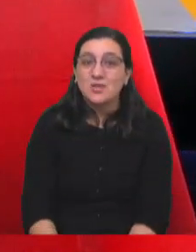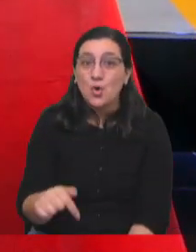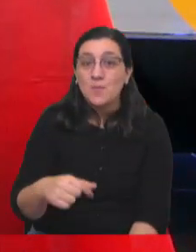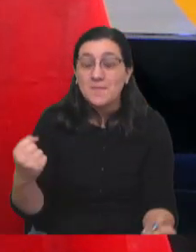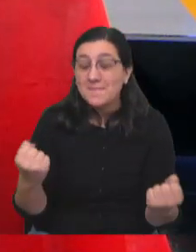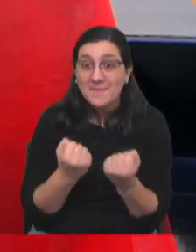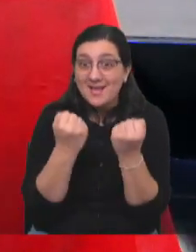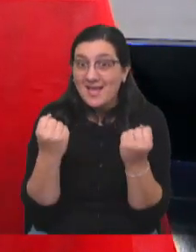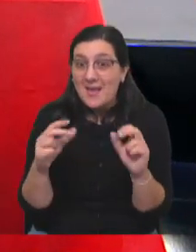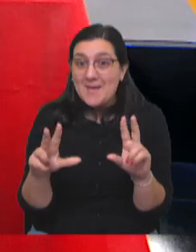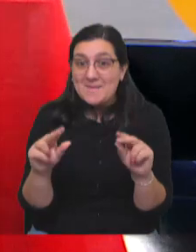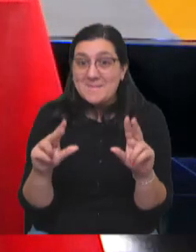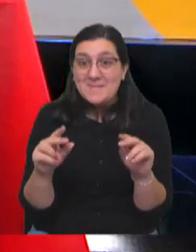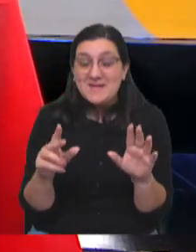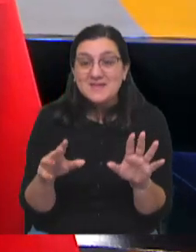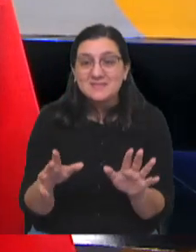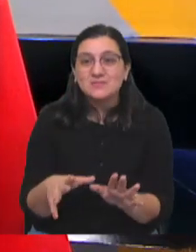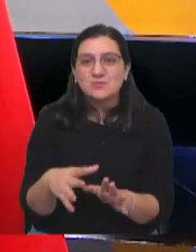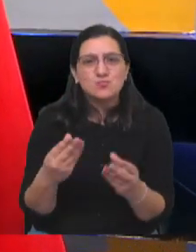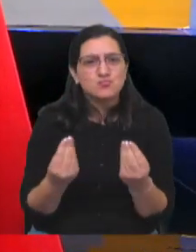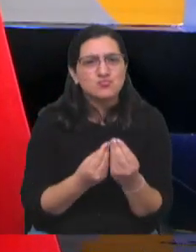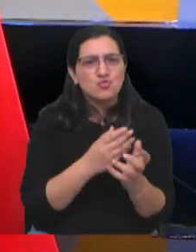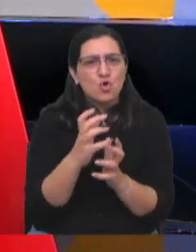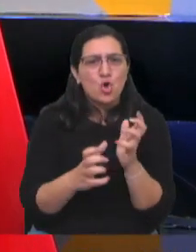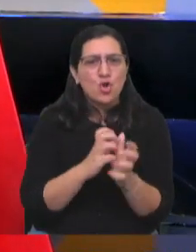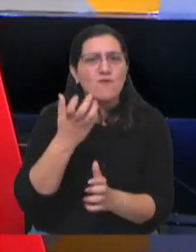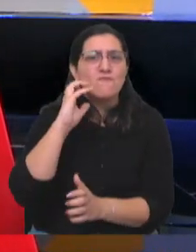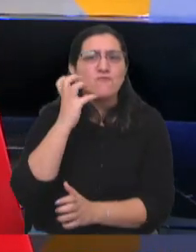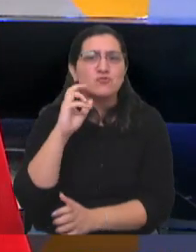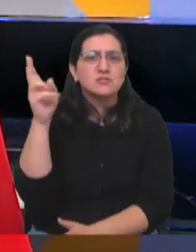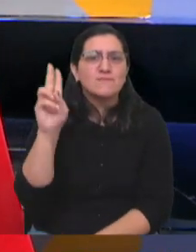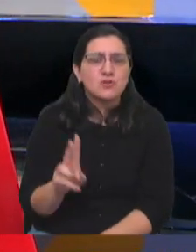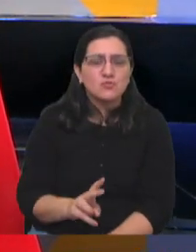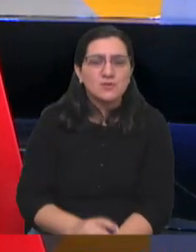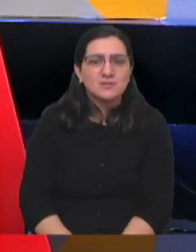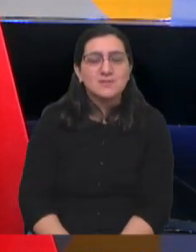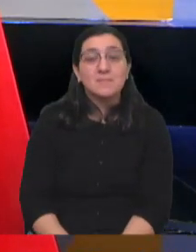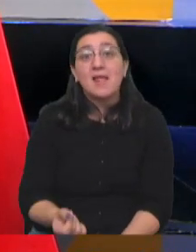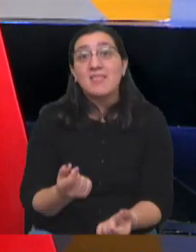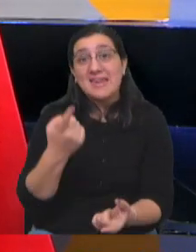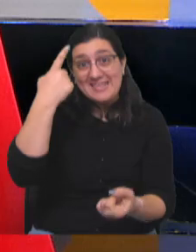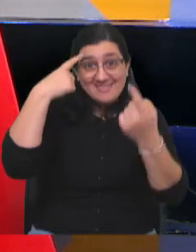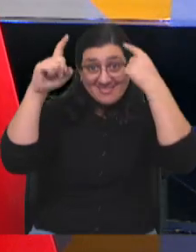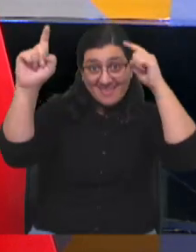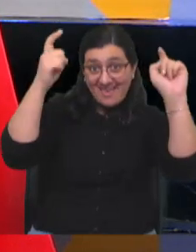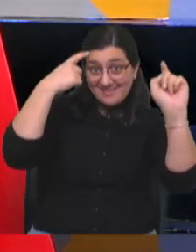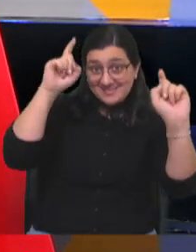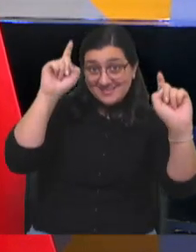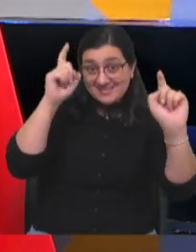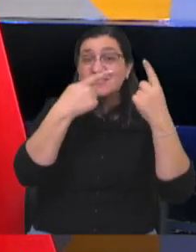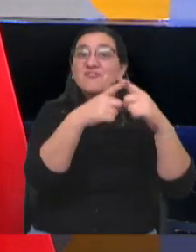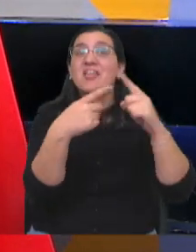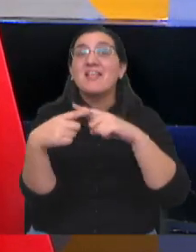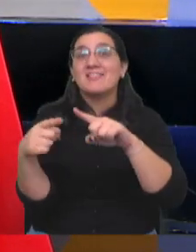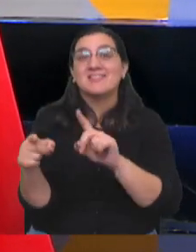todo lo que trajo. Vinimos con todo el color, con frutas y con verdura, para dar ideas diferentes. Bien, arranque. ¿Sí? ¿Arrancamos? Arranque por